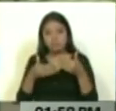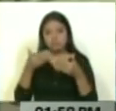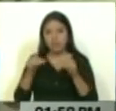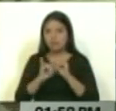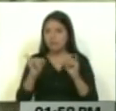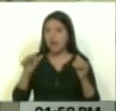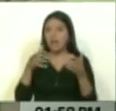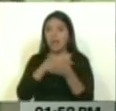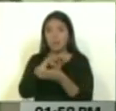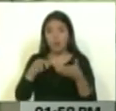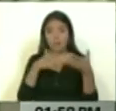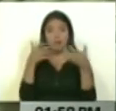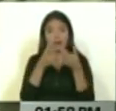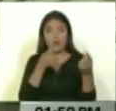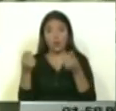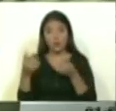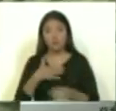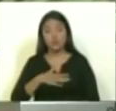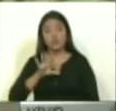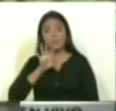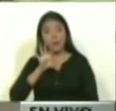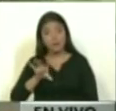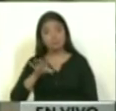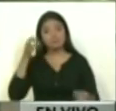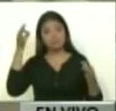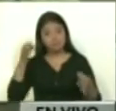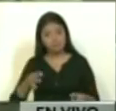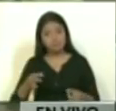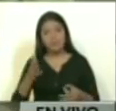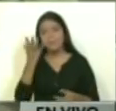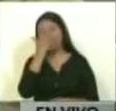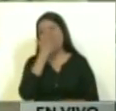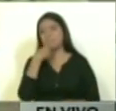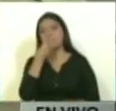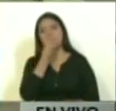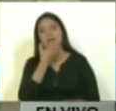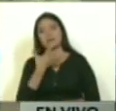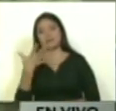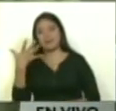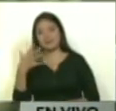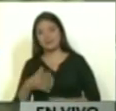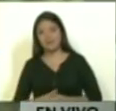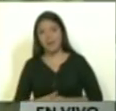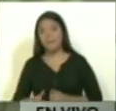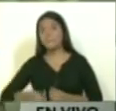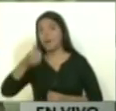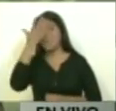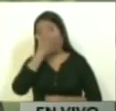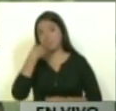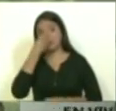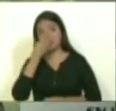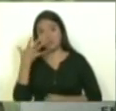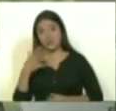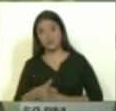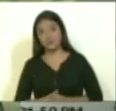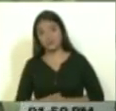guerra económica, nuestro país va a ser una belleza. Aún más, diría yo. Así